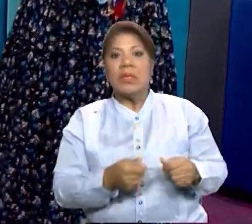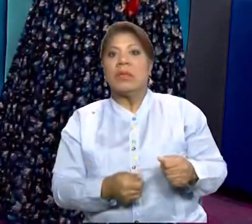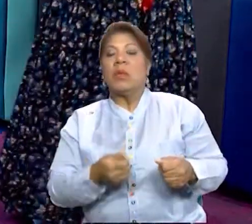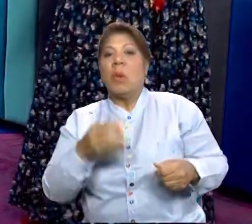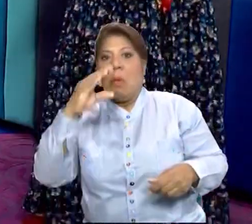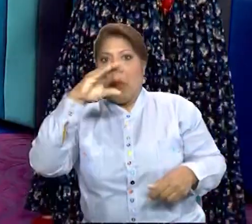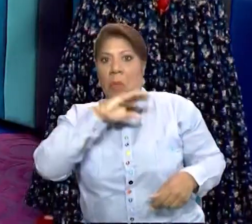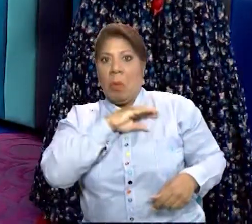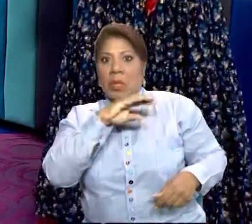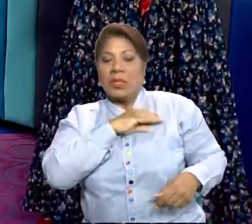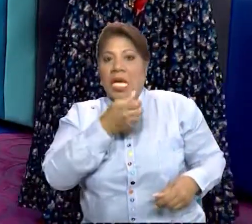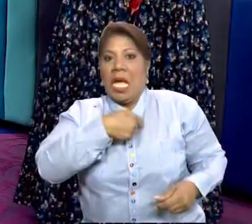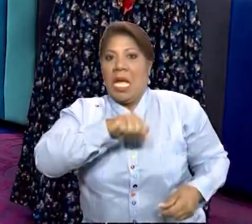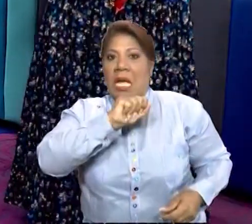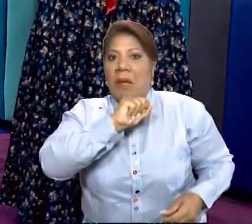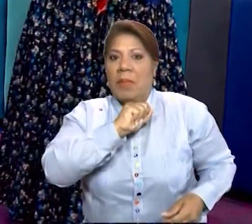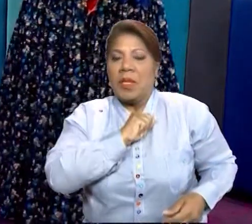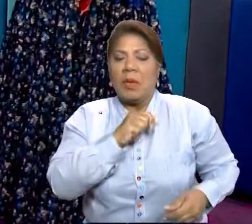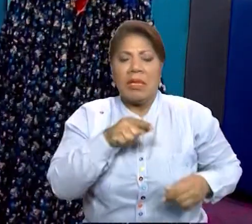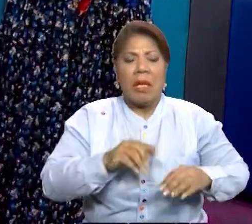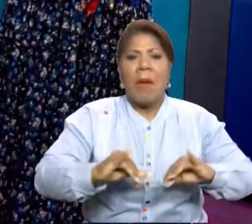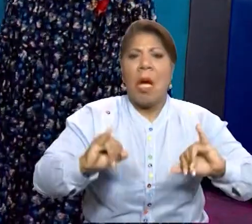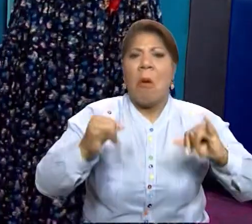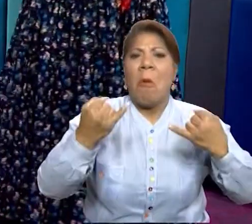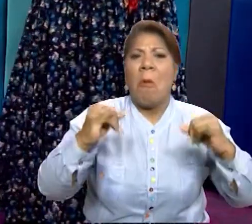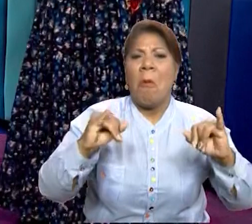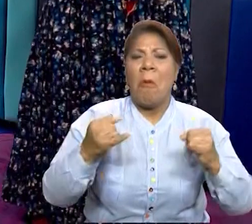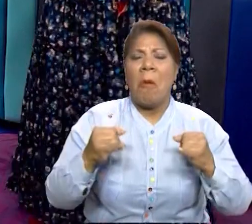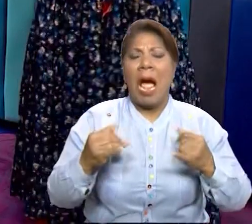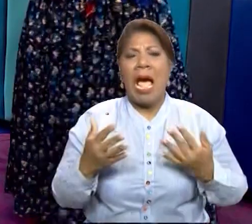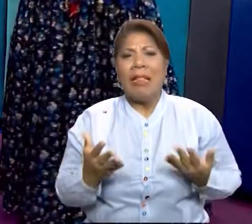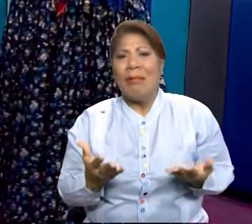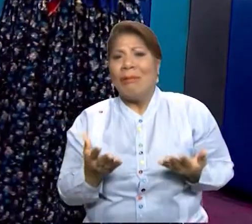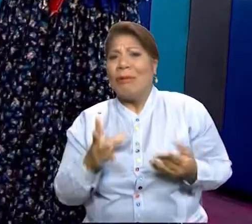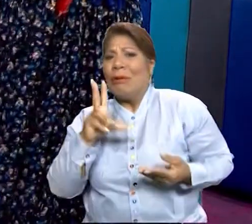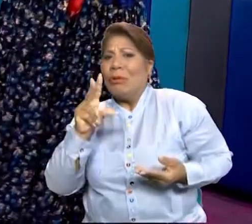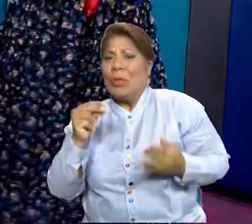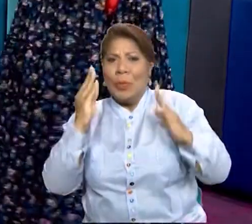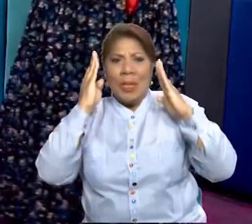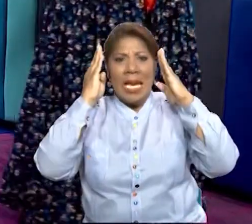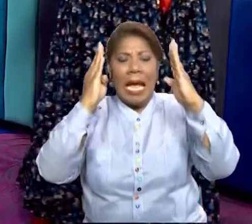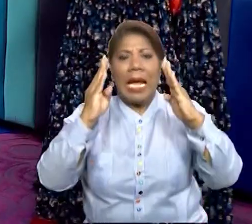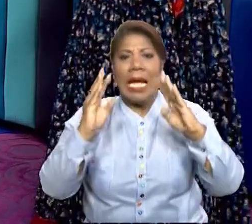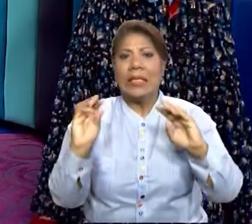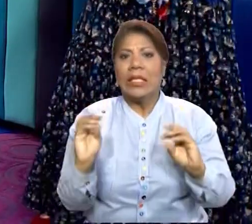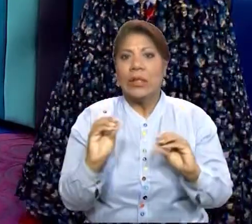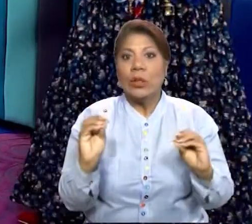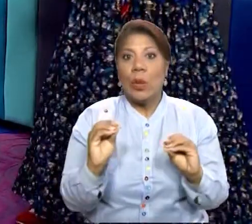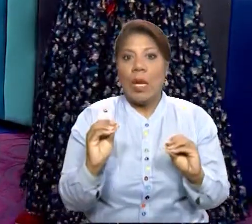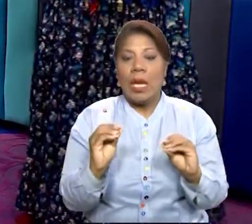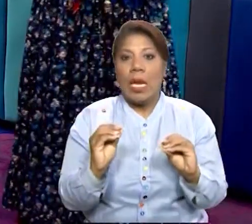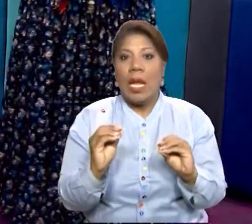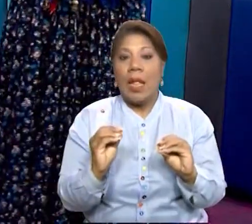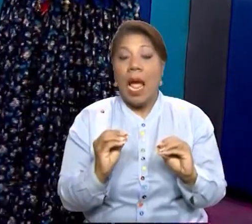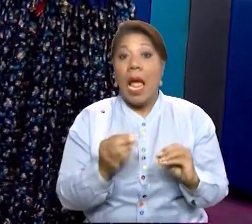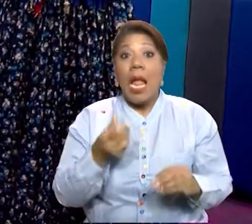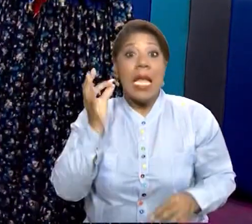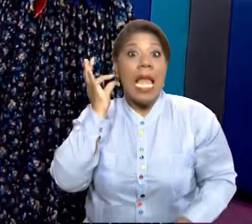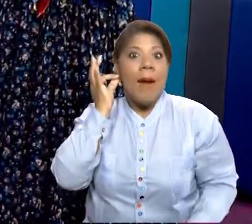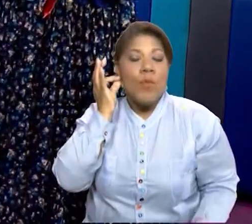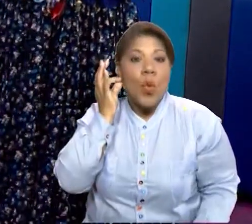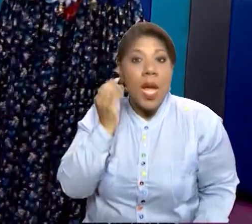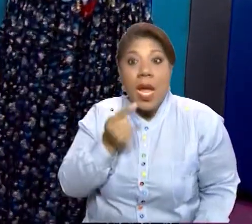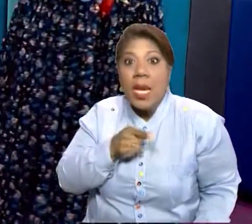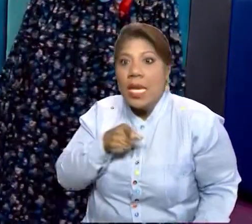entretenidos. No estaban preparados. Ellos estaban jugando. Y vino Rufina